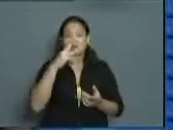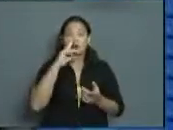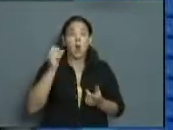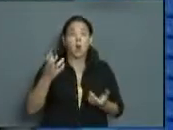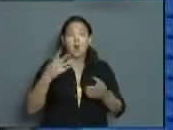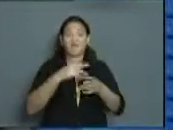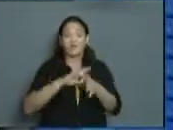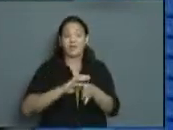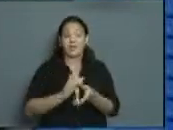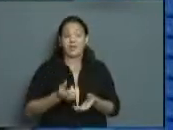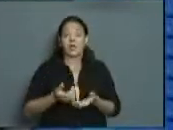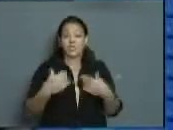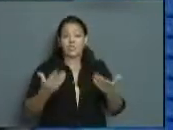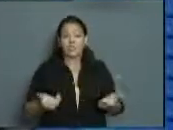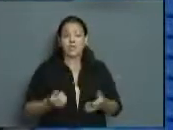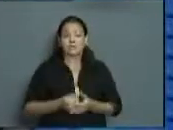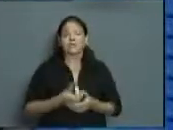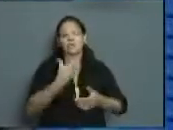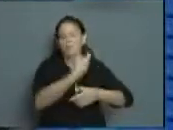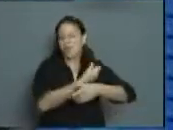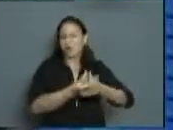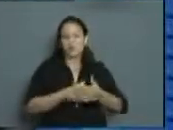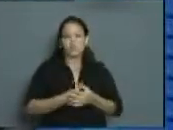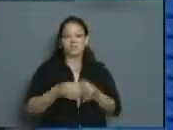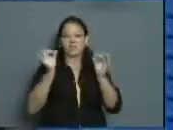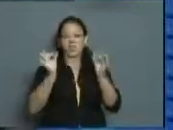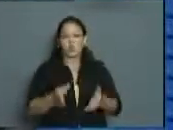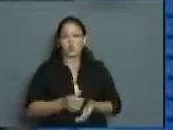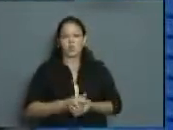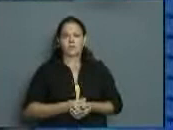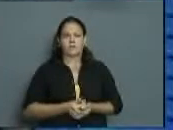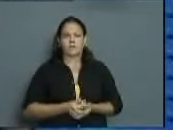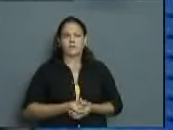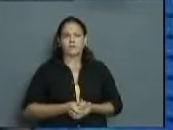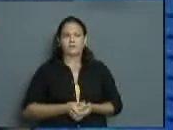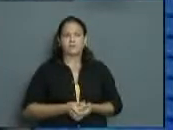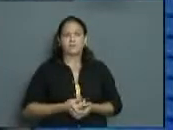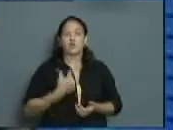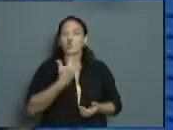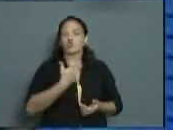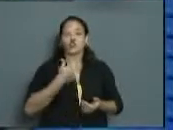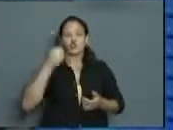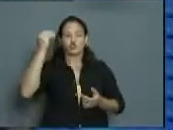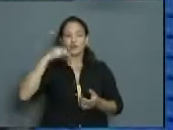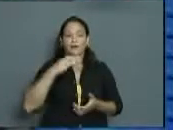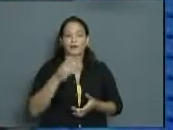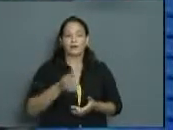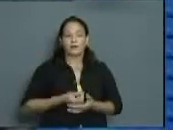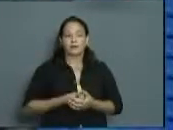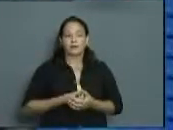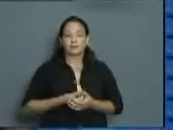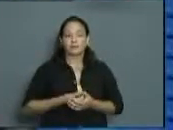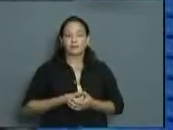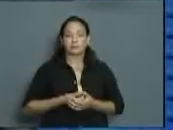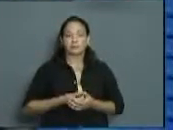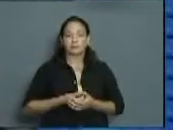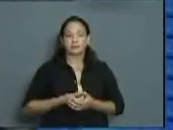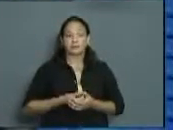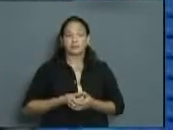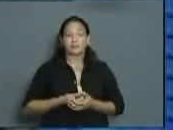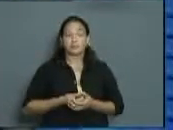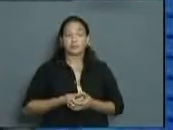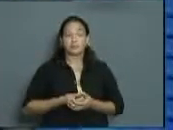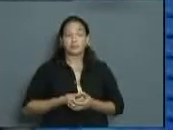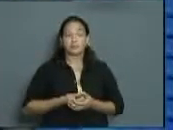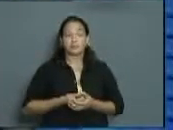confirmación. Entonces, ¿qué es lo más seguro? Vacúnese. Usted se vacuna y ya nosotros nos aseguramos que usted tiene los anticuerpos de la vacuna. Y si